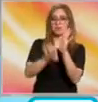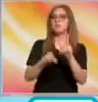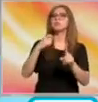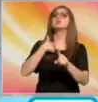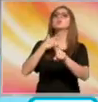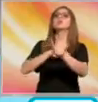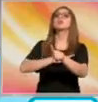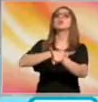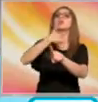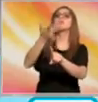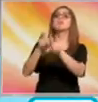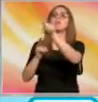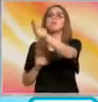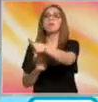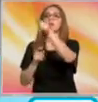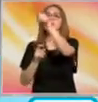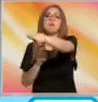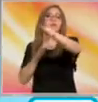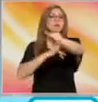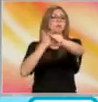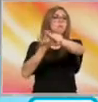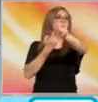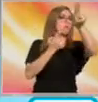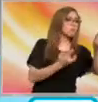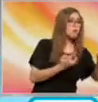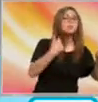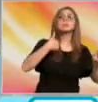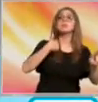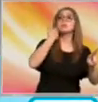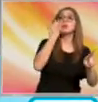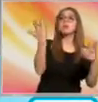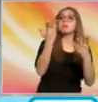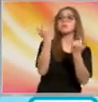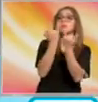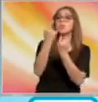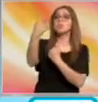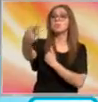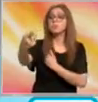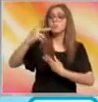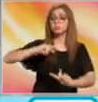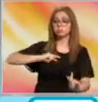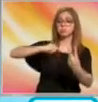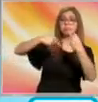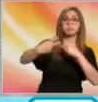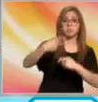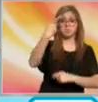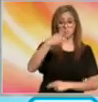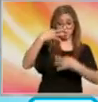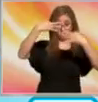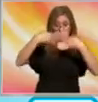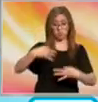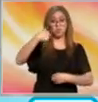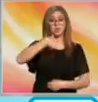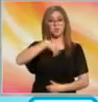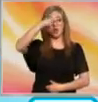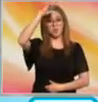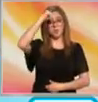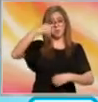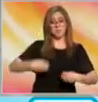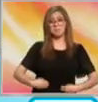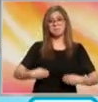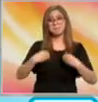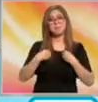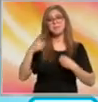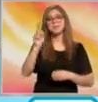ella del otro, yo quisiera hacer lo que tú haces, pero él quiere hacer lo que yo hago. O sea, nadie está conforme consigo mismo y llegan hasta el